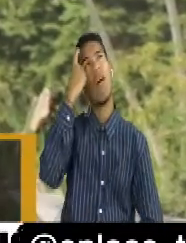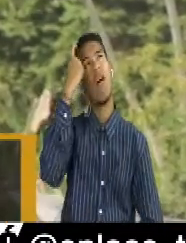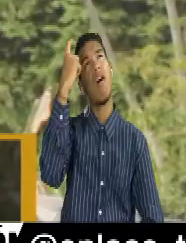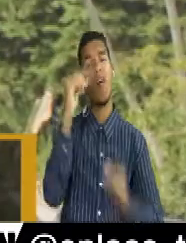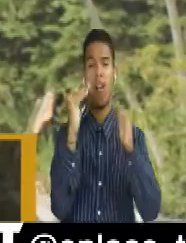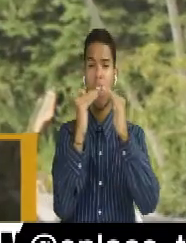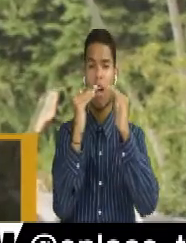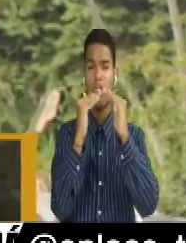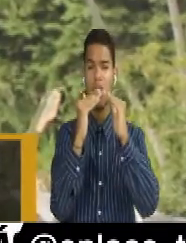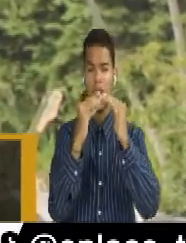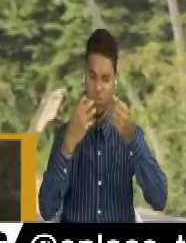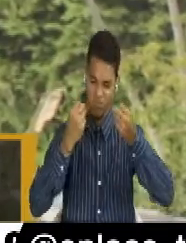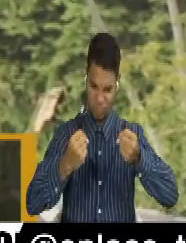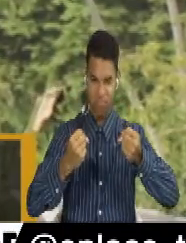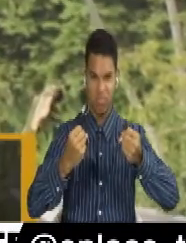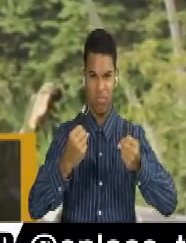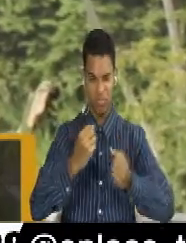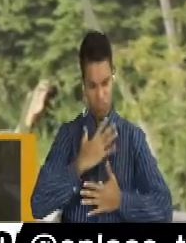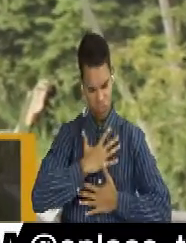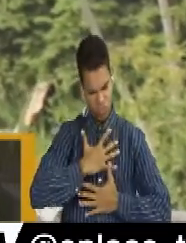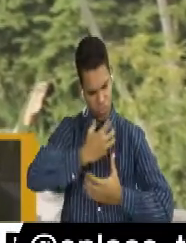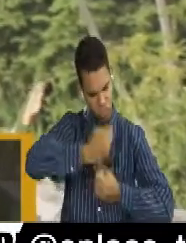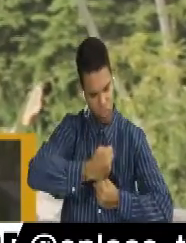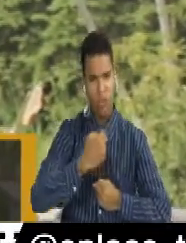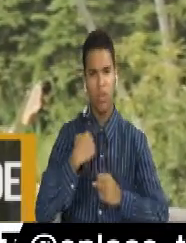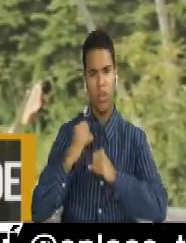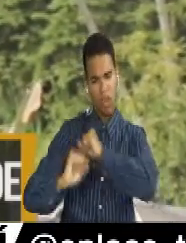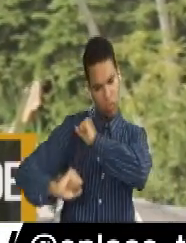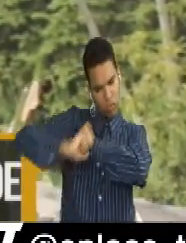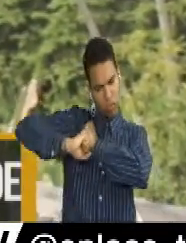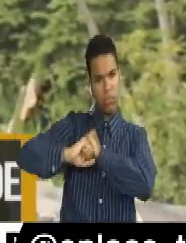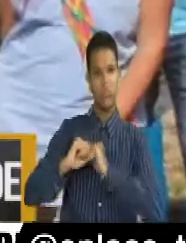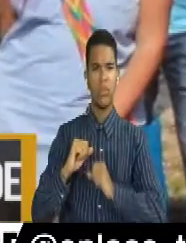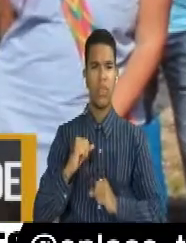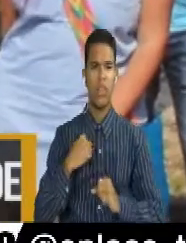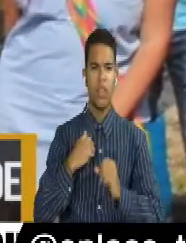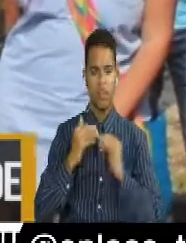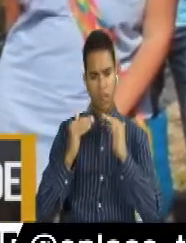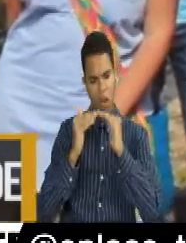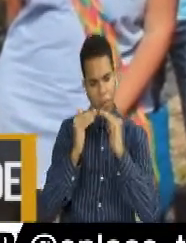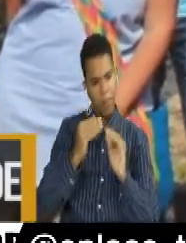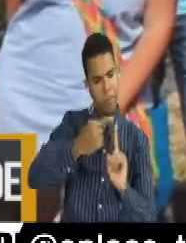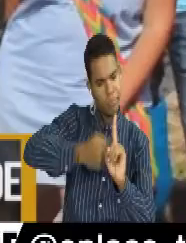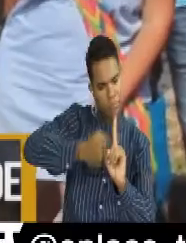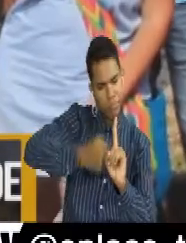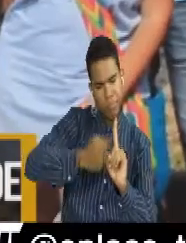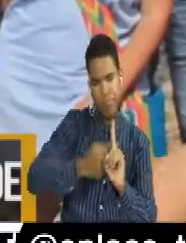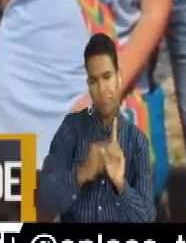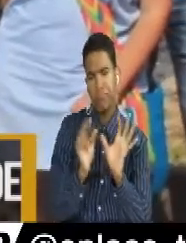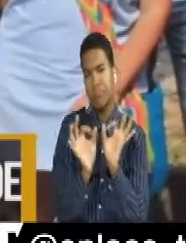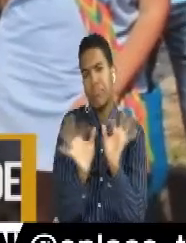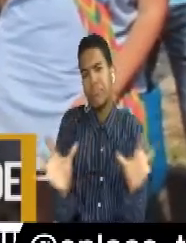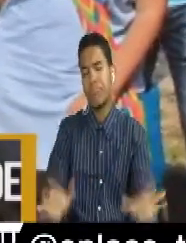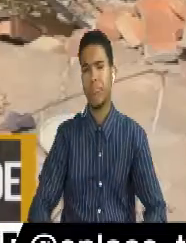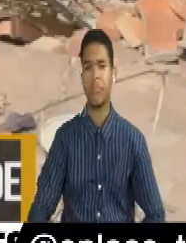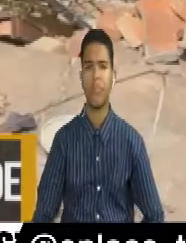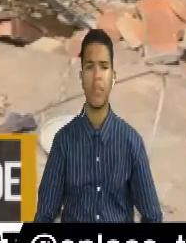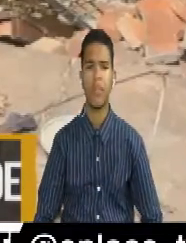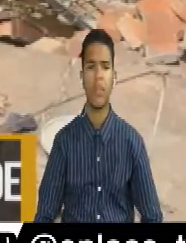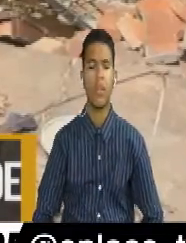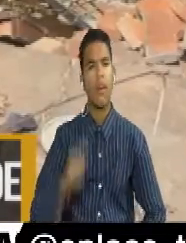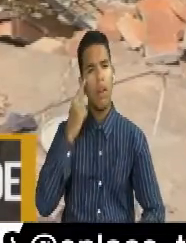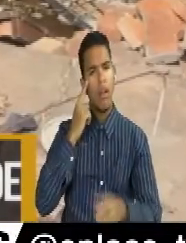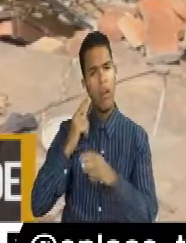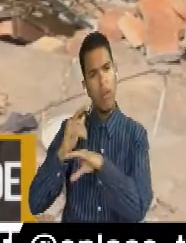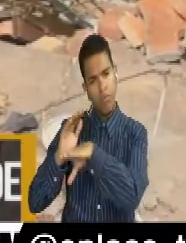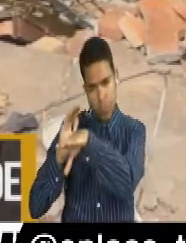apoyo que nos da la facilidad de conseguir casa por arriendo. En esa visita, el mandatario invitó a la ciudadanía para que